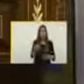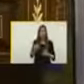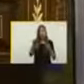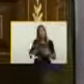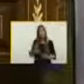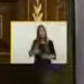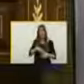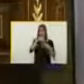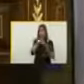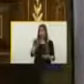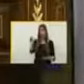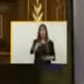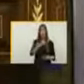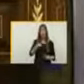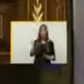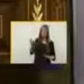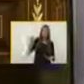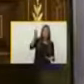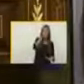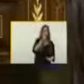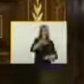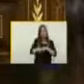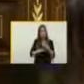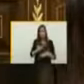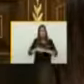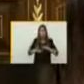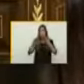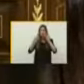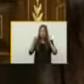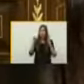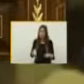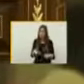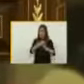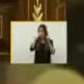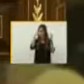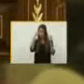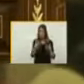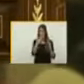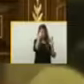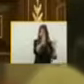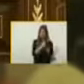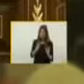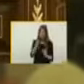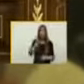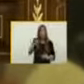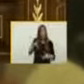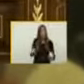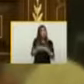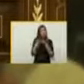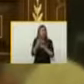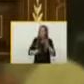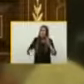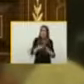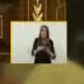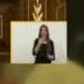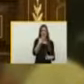de Pedro Sánchez, Pilar García Negro, primeira valoración. Hai unha primeira edición do libro que se produciu